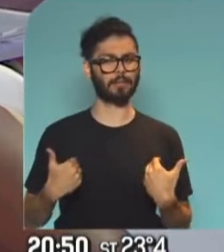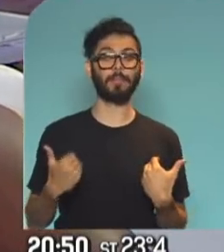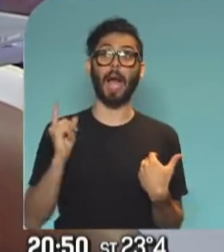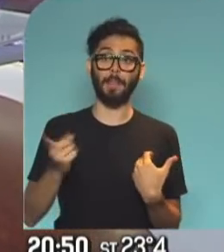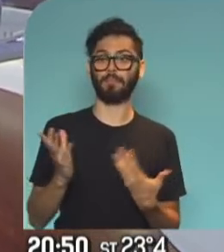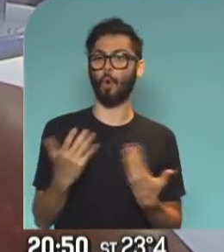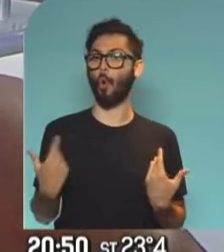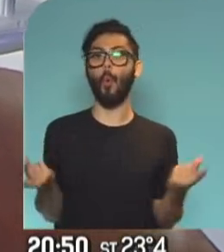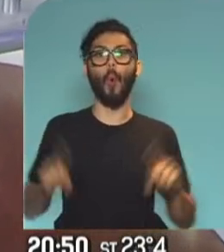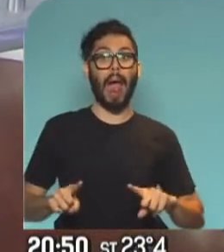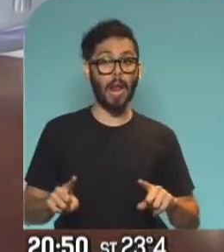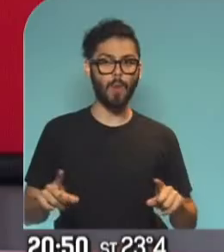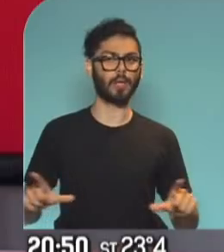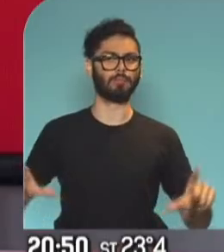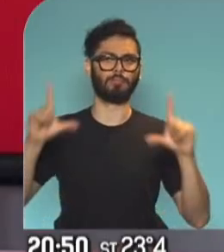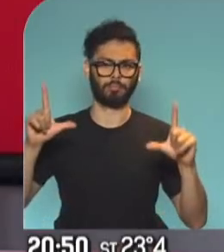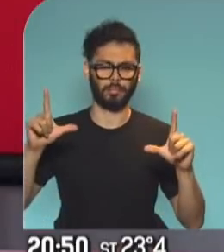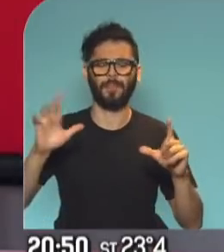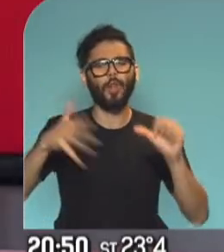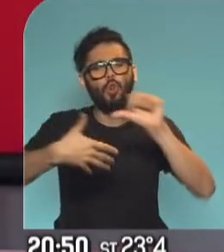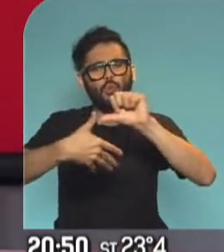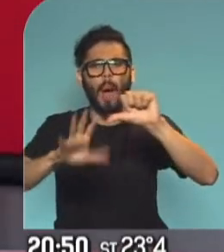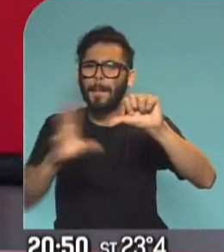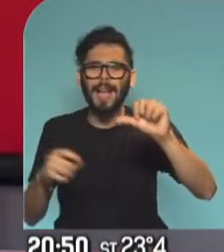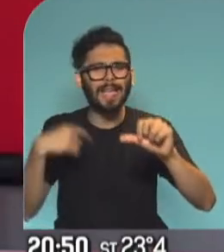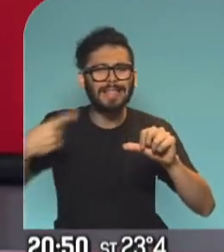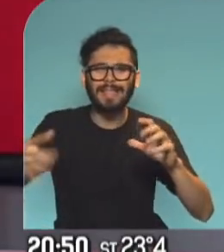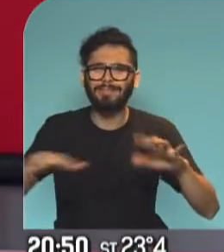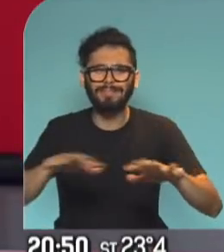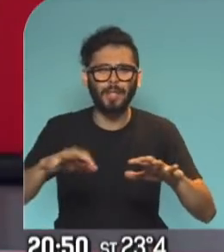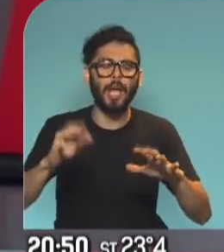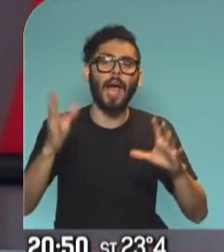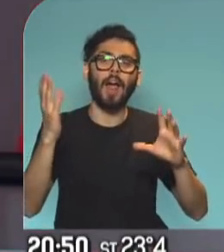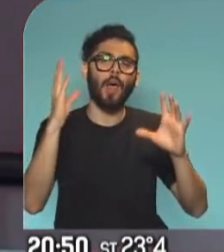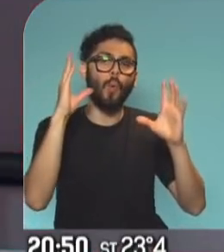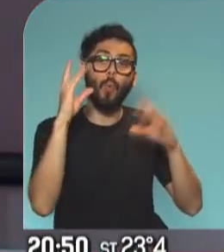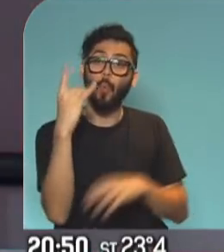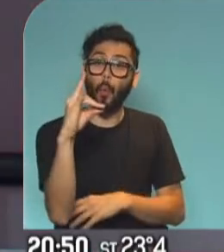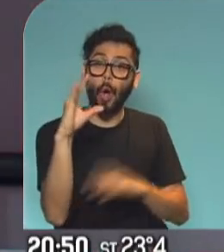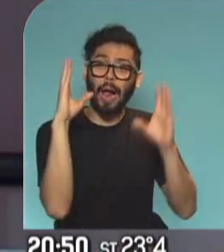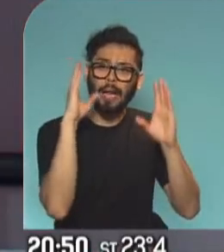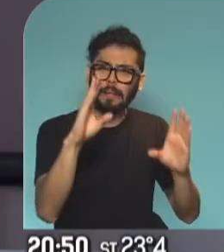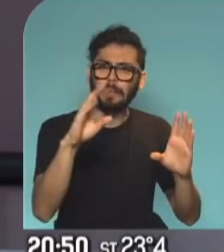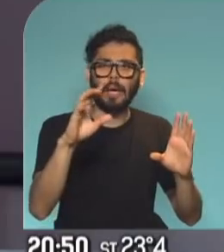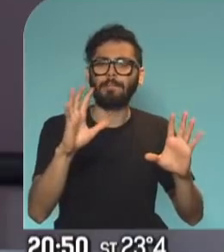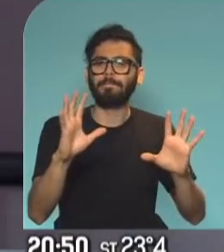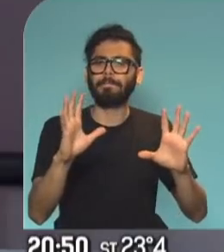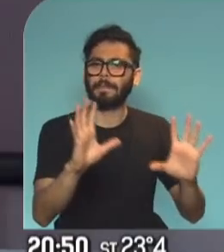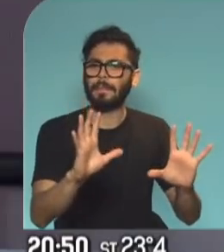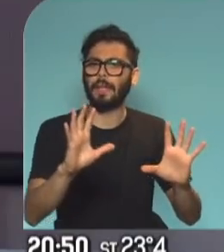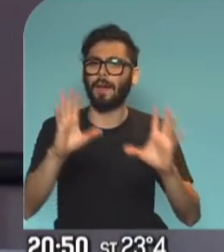regreso a Bolivia. Siempre sucede algo en Sudamérica, porque en estos días nos corrimos de Bolivia y nos pusimos en Perú, en los